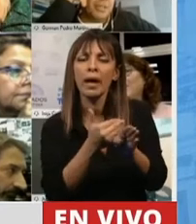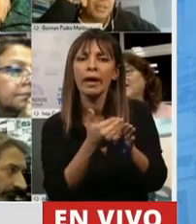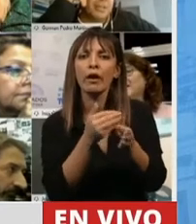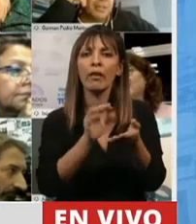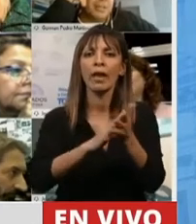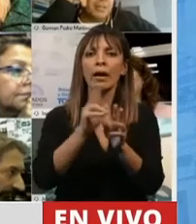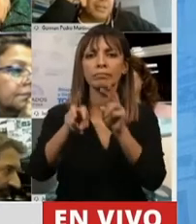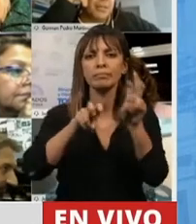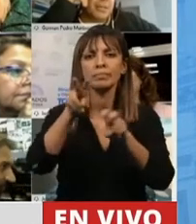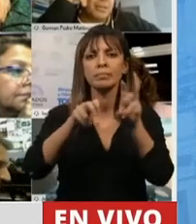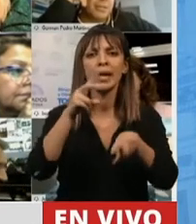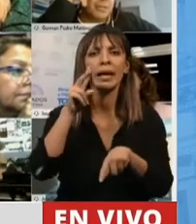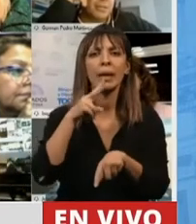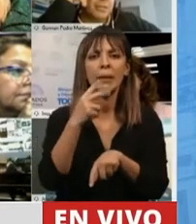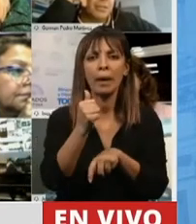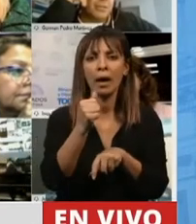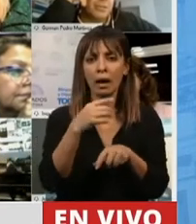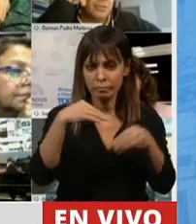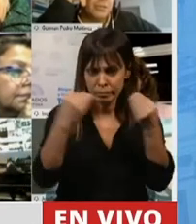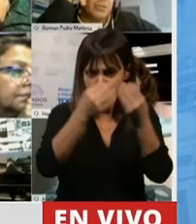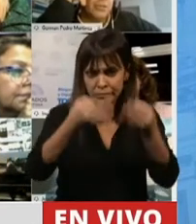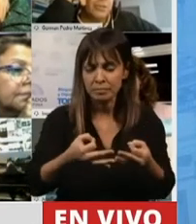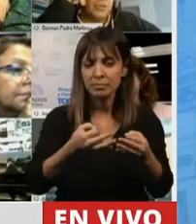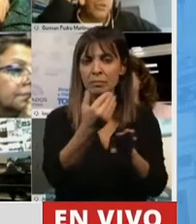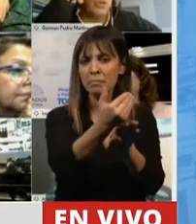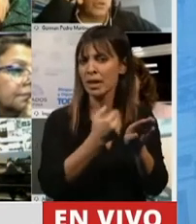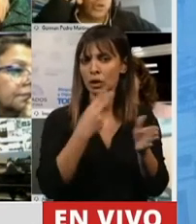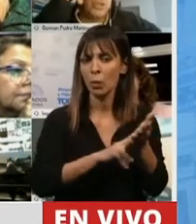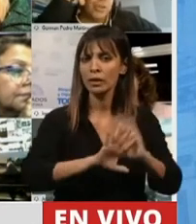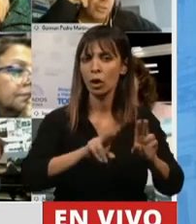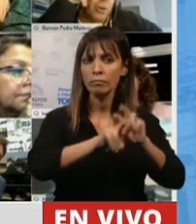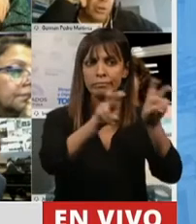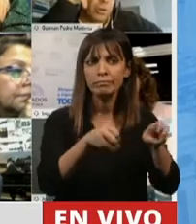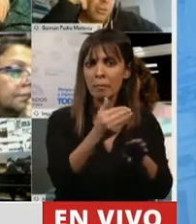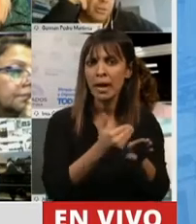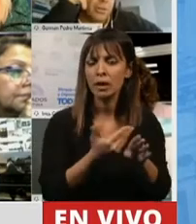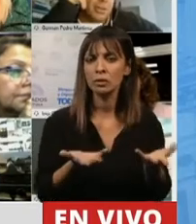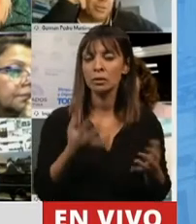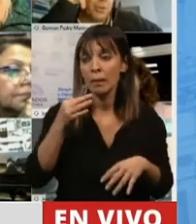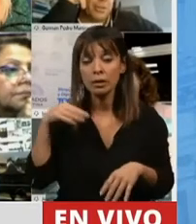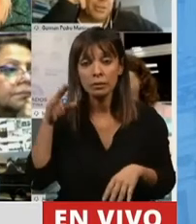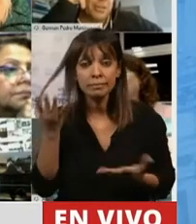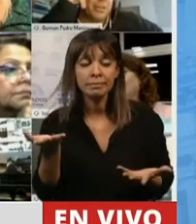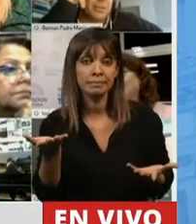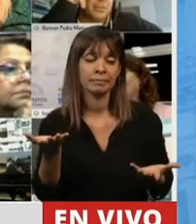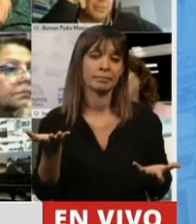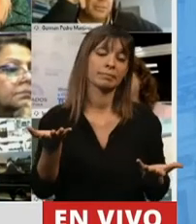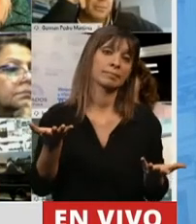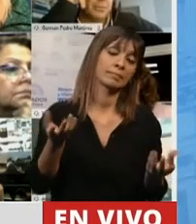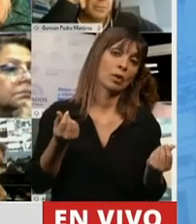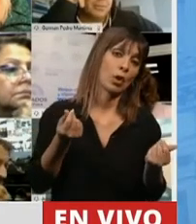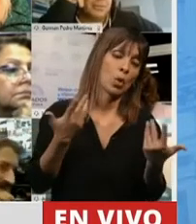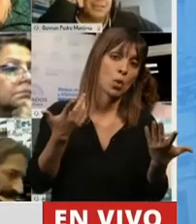percepción de IVA, estamos bajando impuestos. Y la verdad que es música para mis oídos, realmente, porque toda la sociedad,